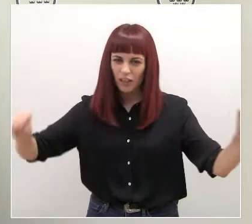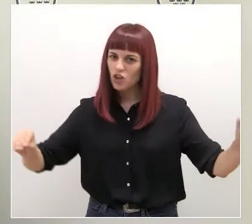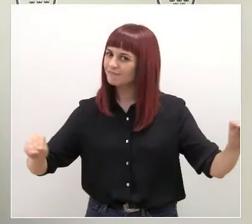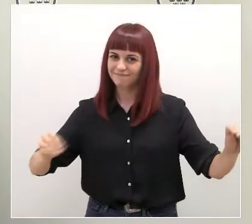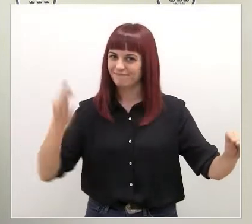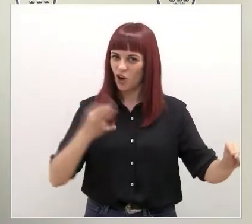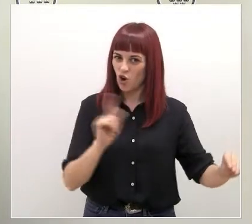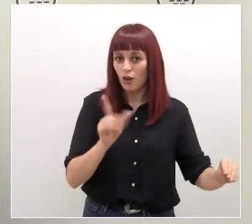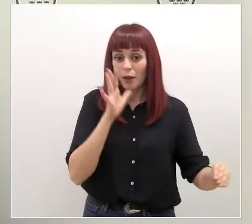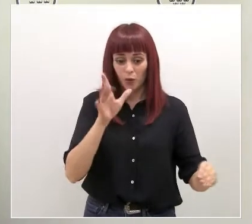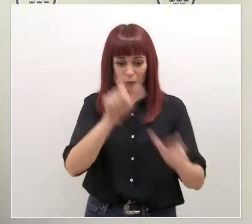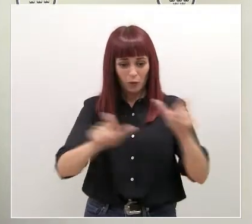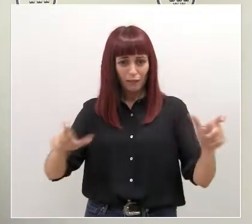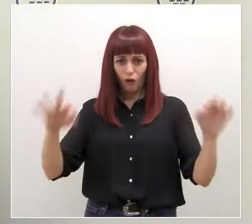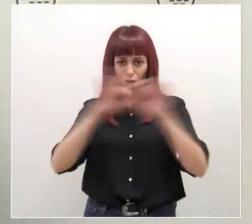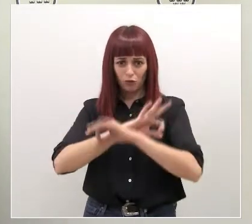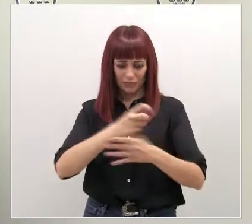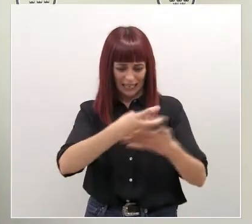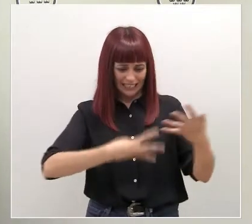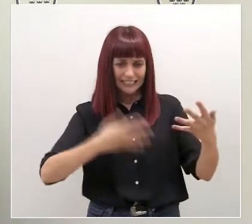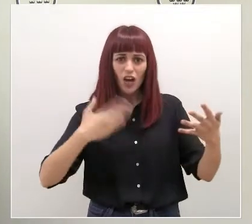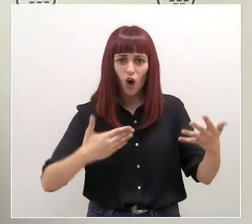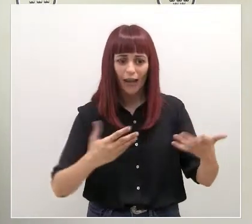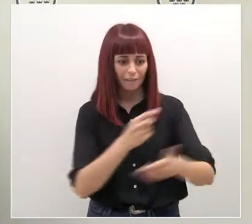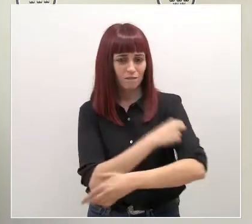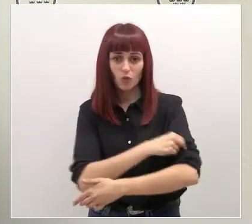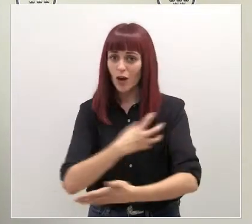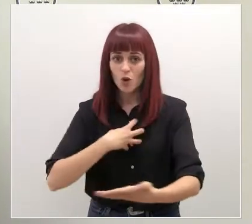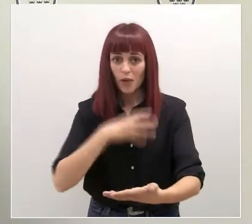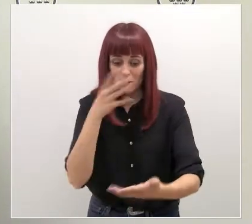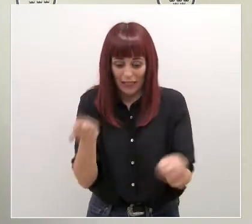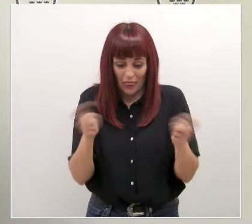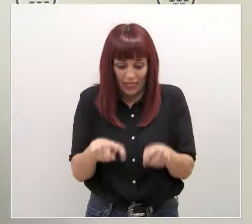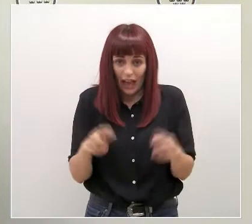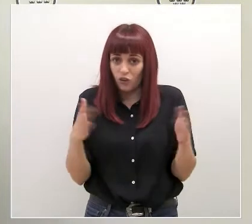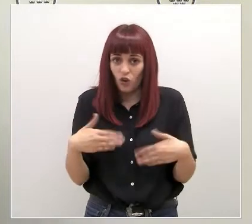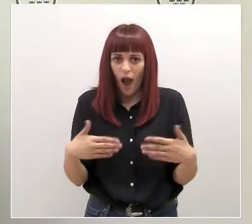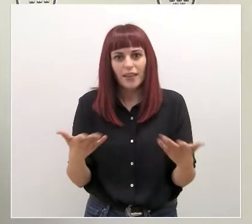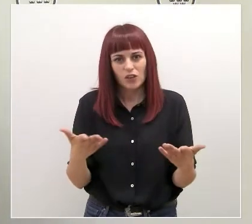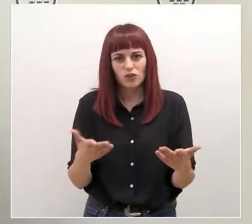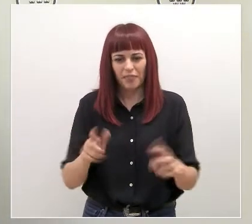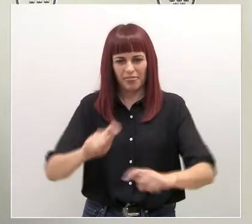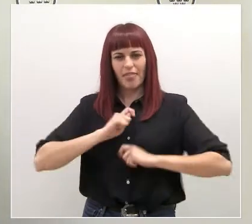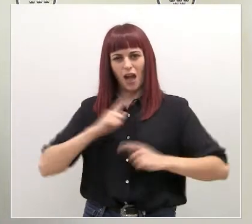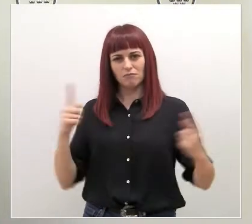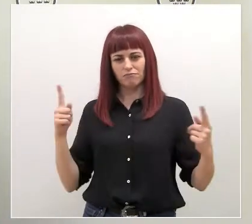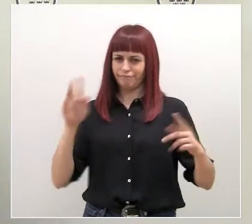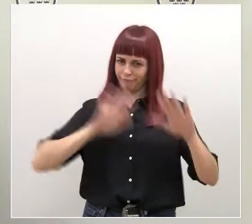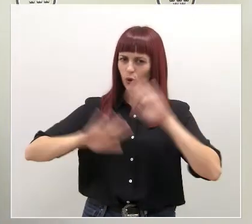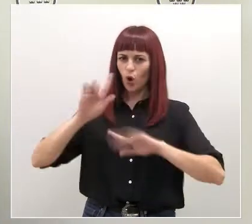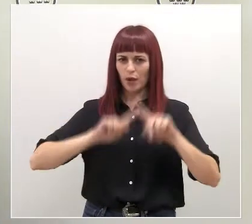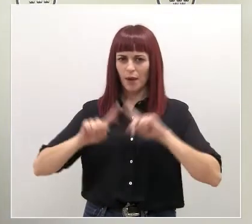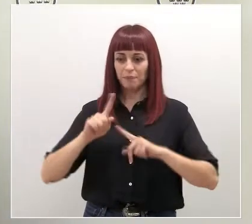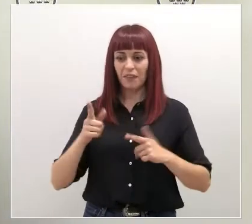confundir a la población, no estar en los listados, no poder vacunarles porque no aparecen en las citas y eso genera conflicto. Dejen que los